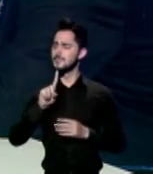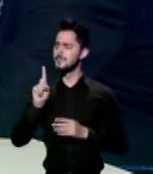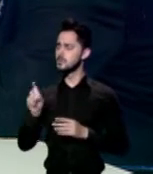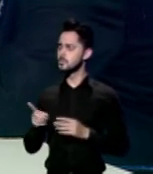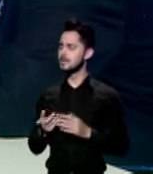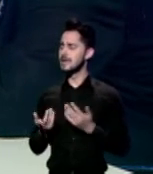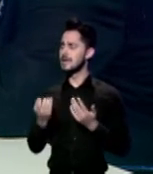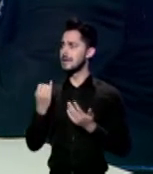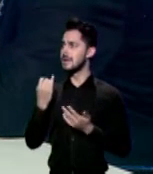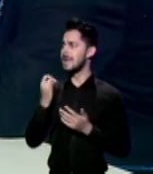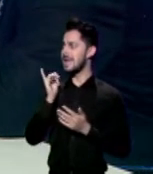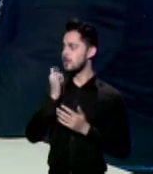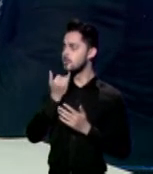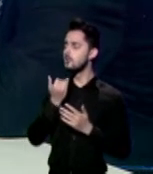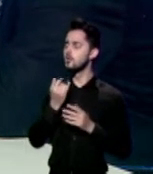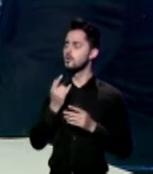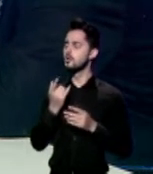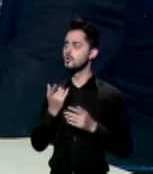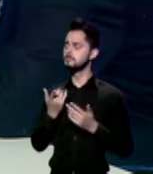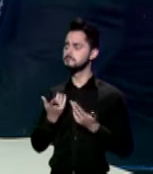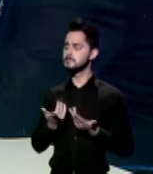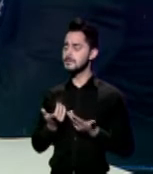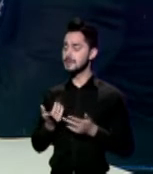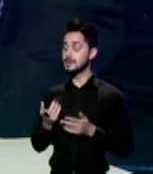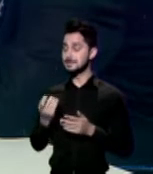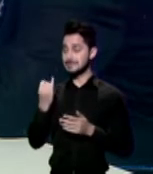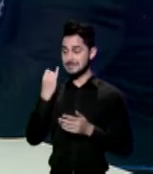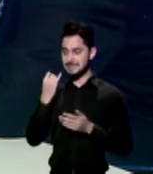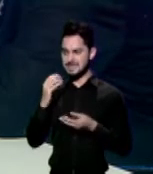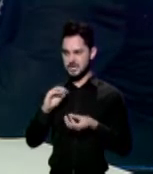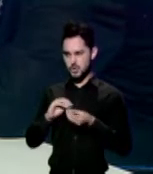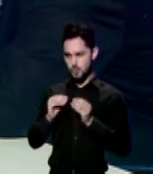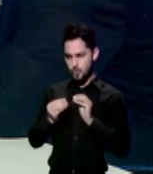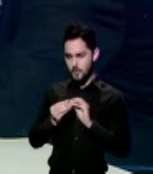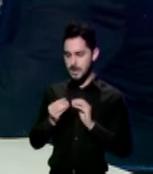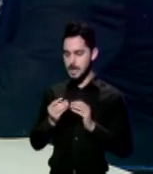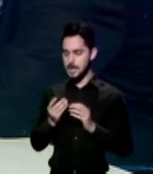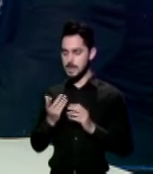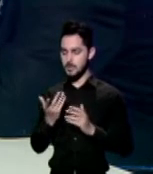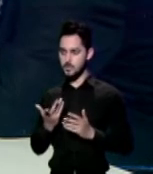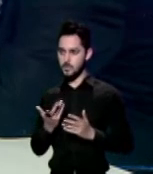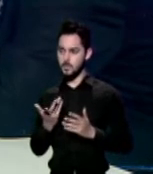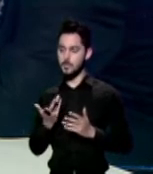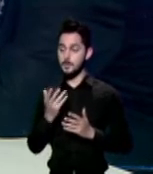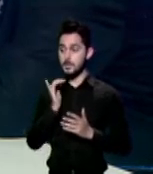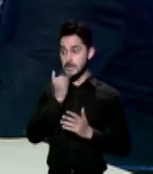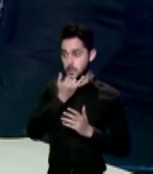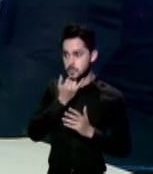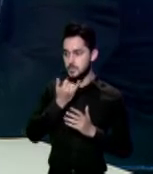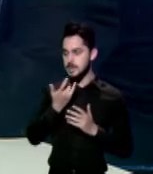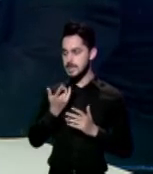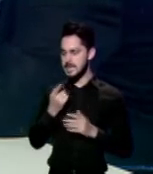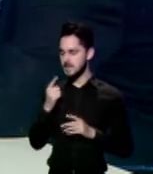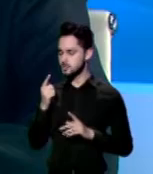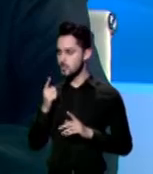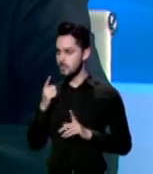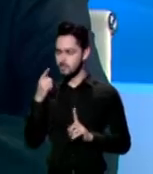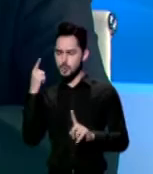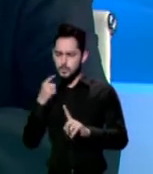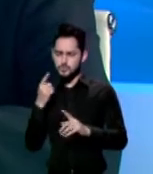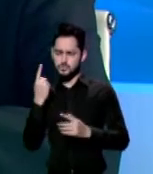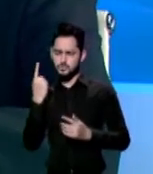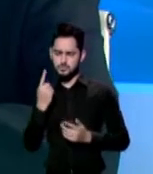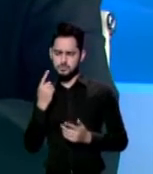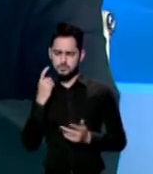cifra en el anejo que no corresponde o más o menos se interpreta cuál fue la intención del contribuyente? Sí, es bien importante eso también, que